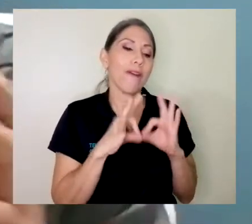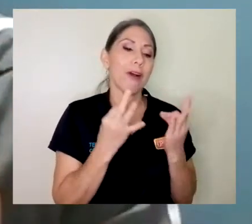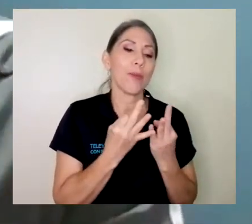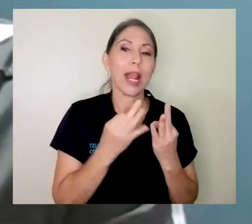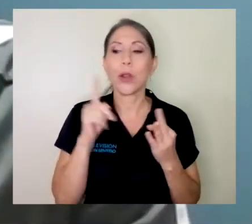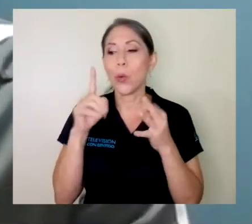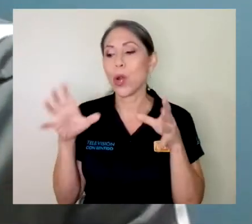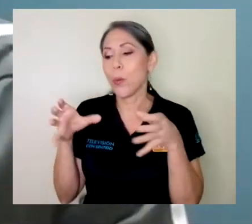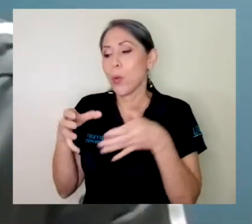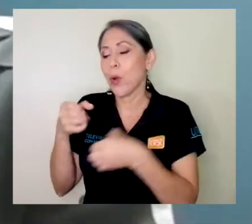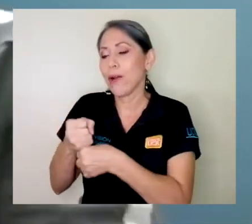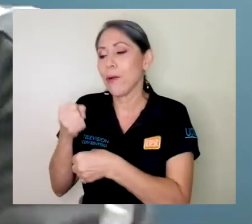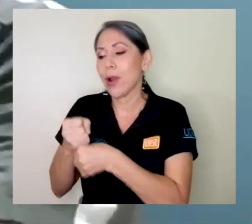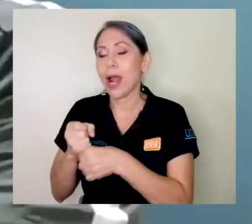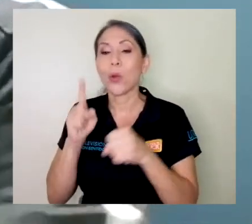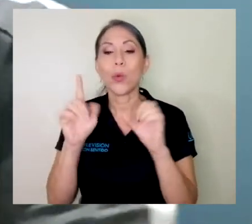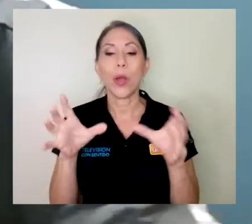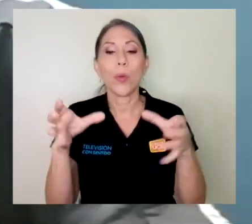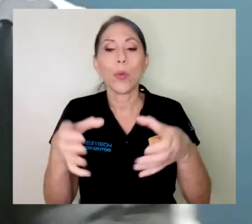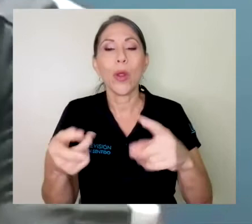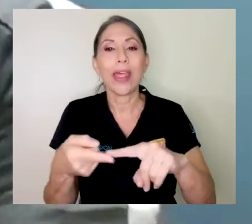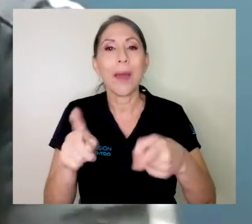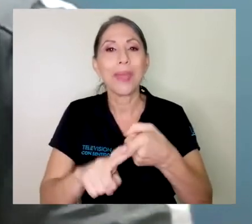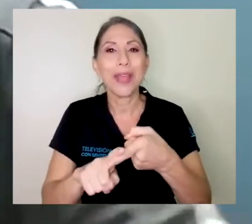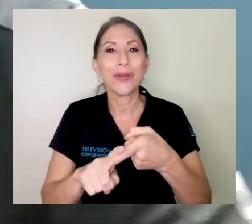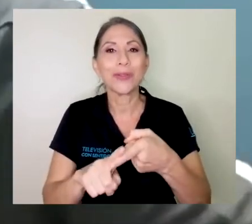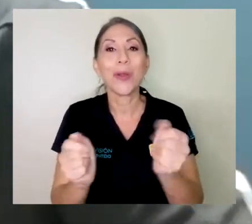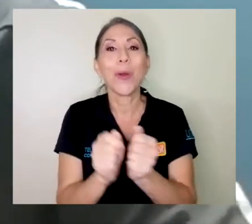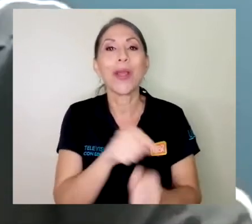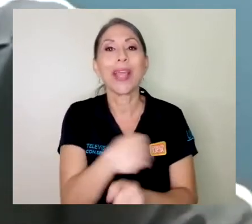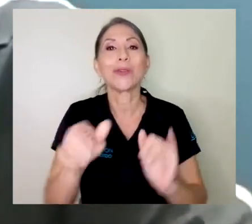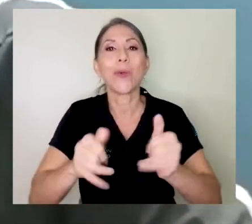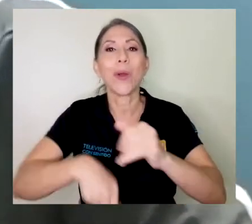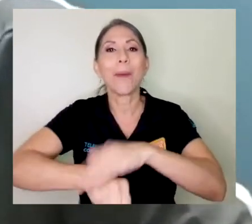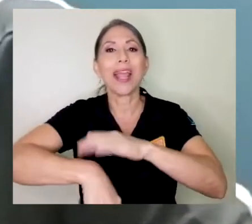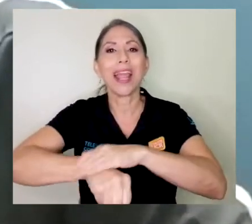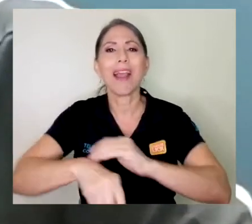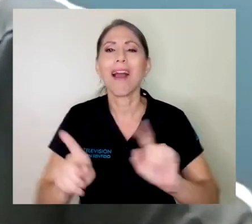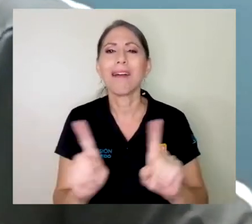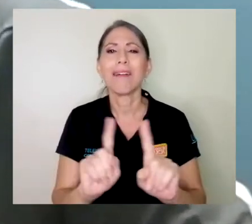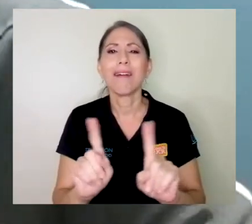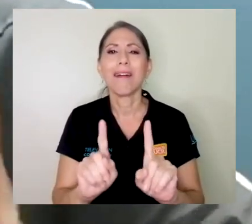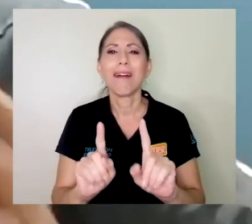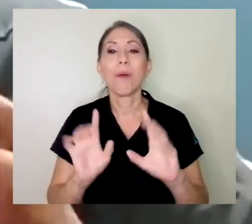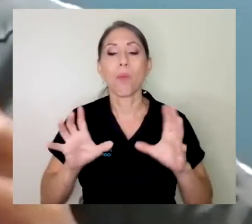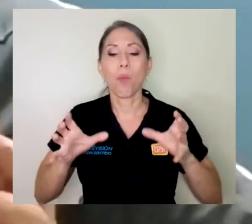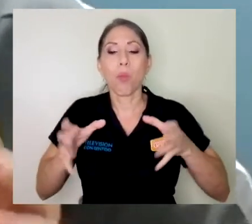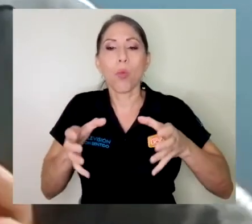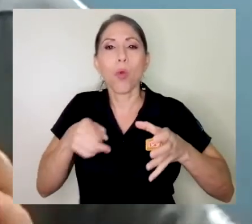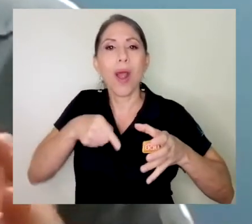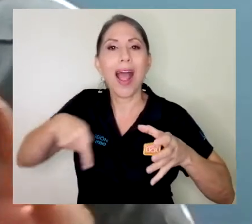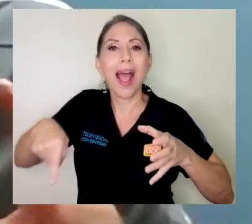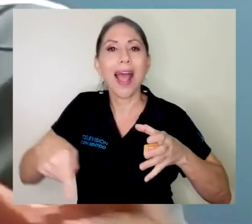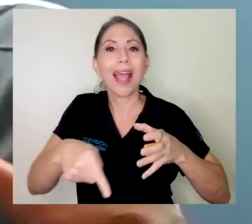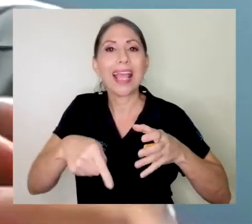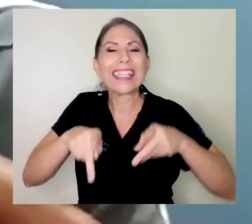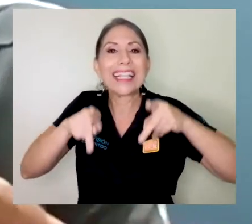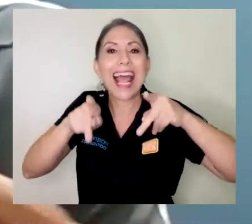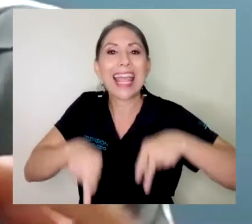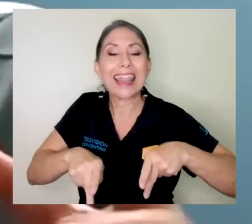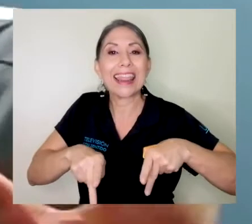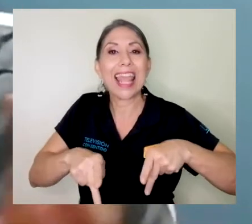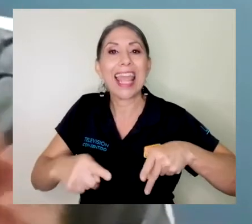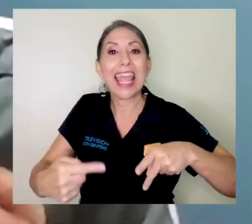una burbuja laboral y una burbuja de amigos con los que juego la mejenga. La burbuja es la gente con la que